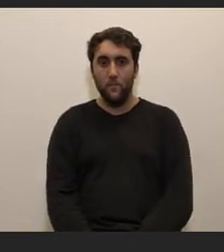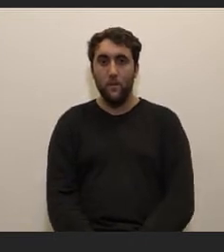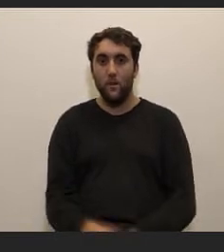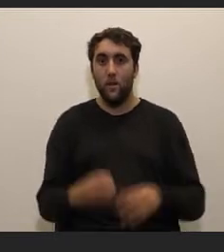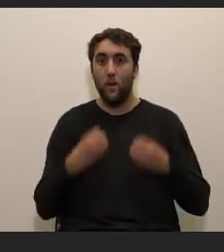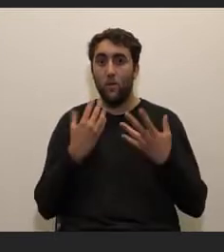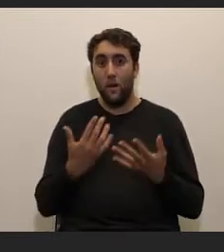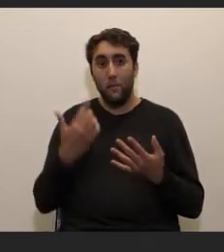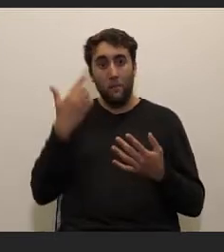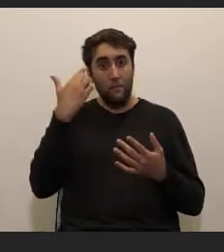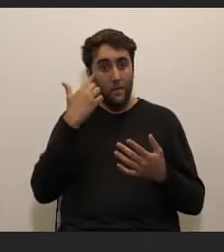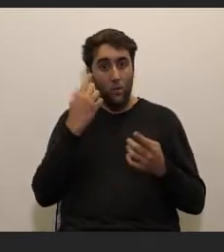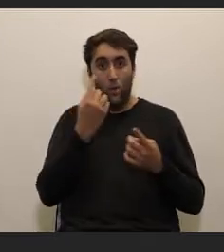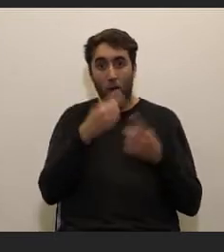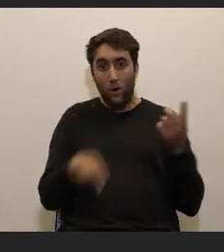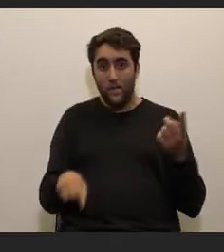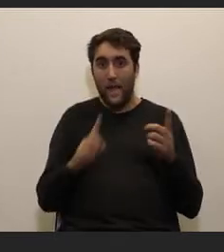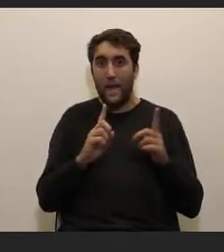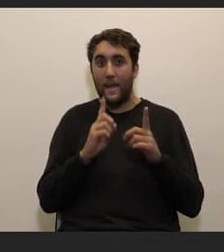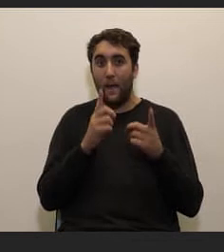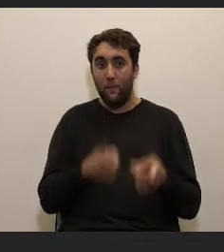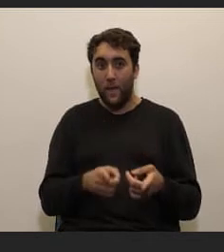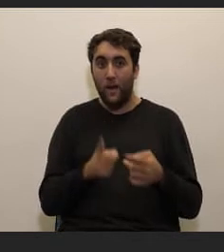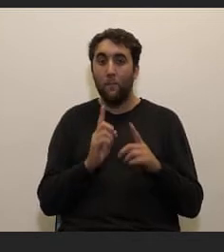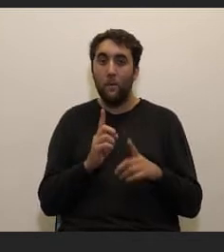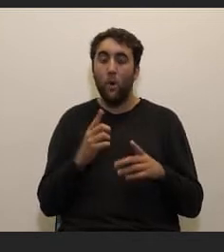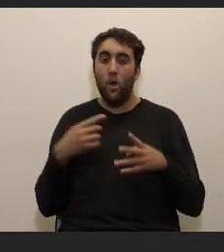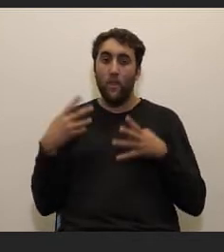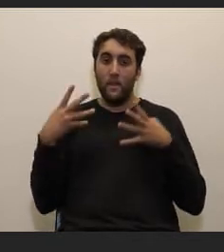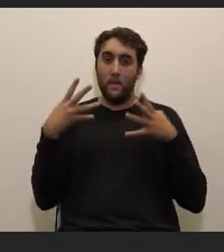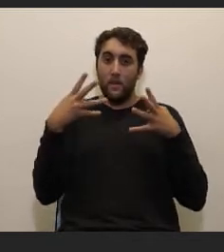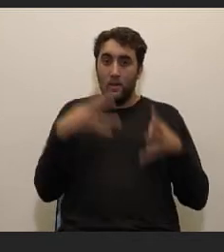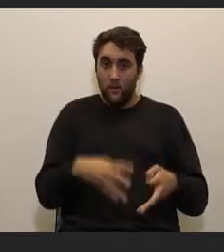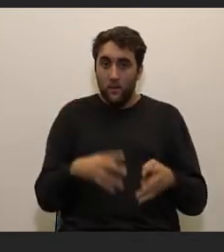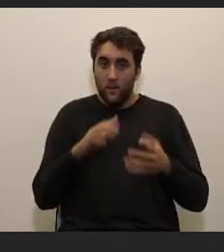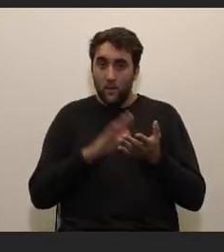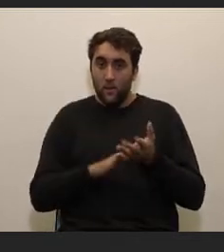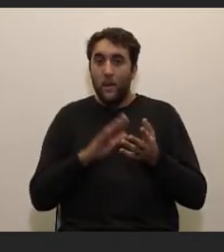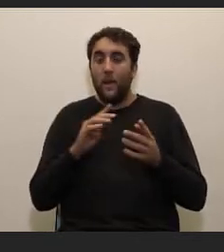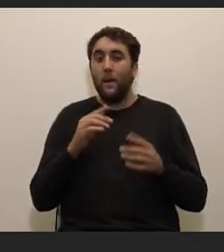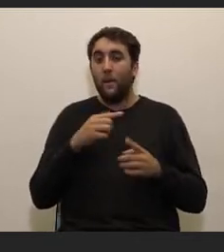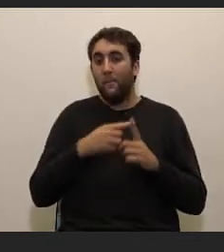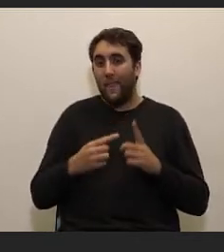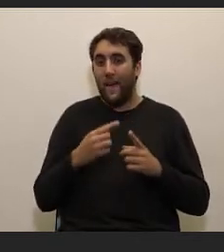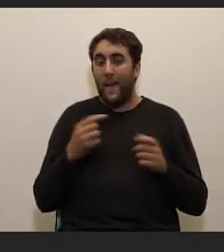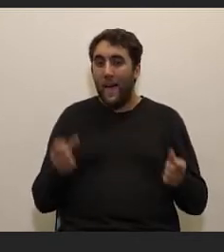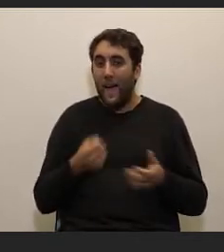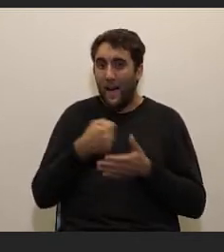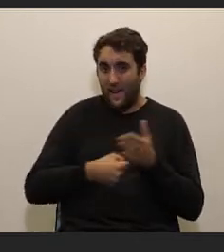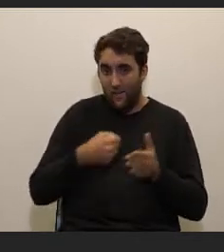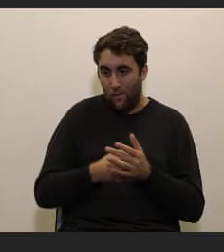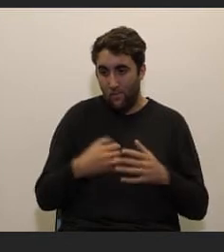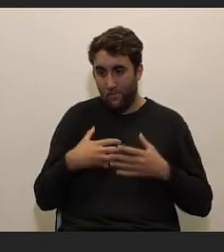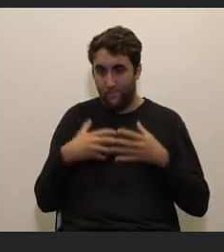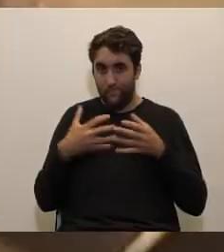Bueno, creo que una cosa también importante en cuanto a desafíos desde la perspectiva de mediaactivismo es,